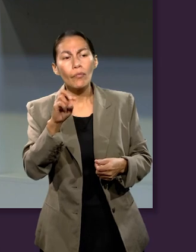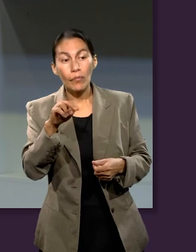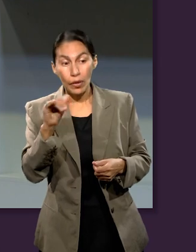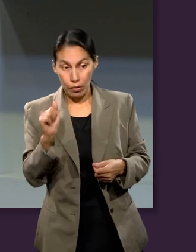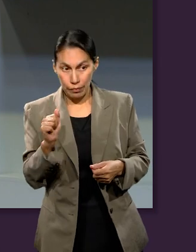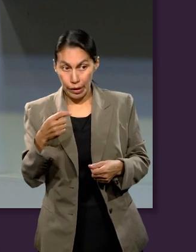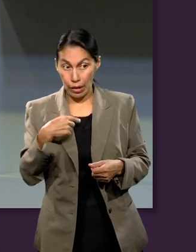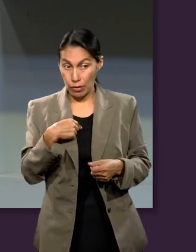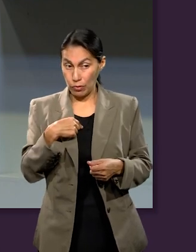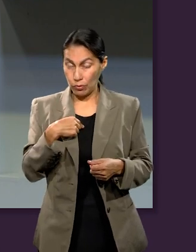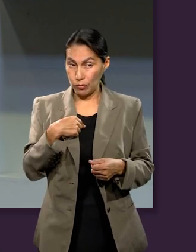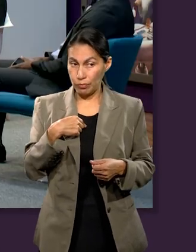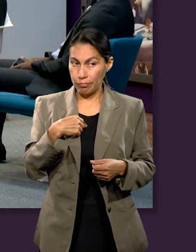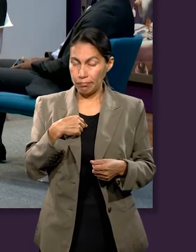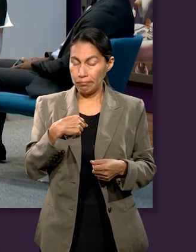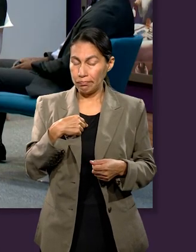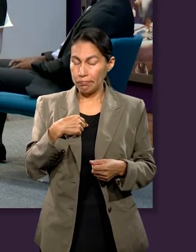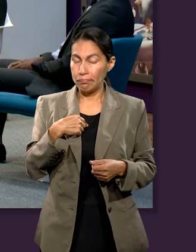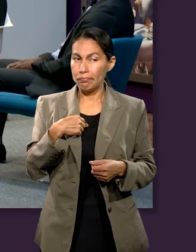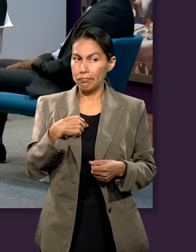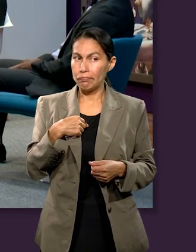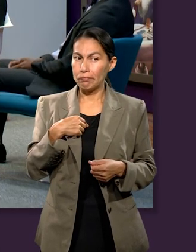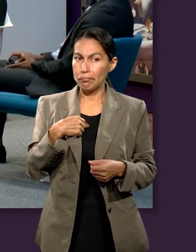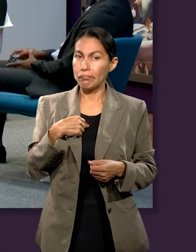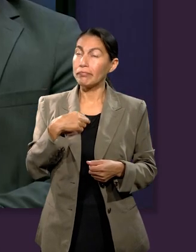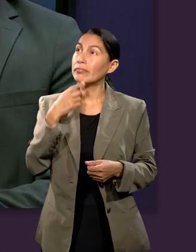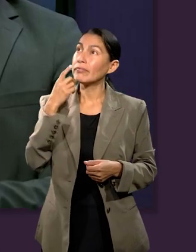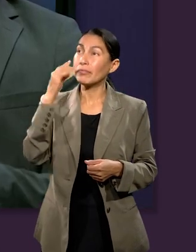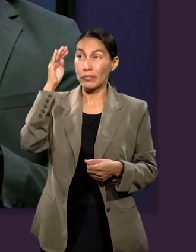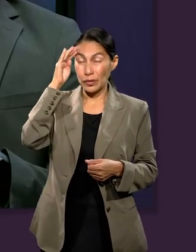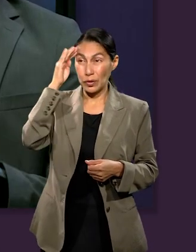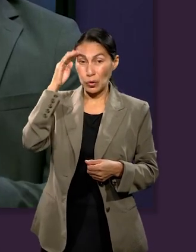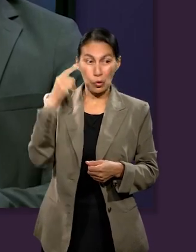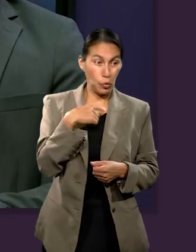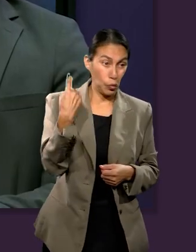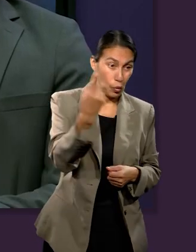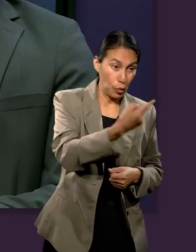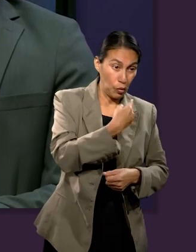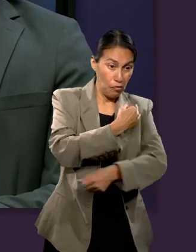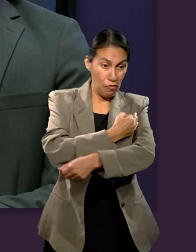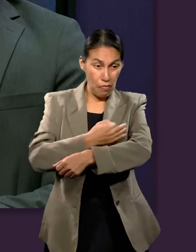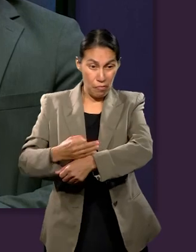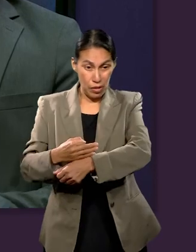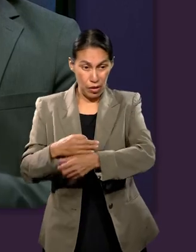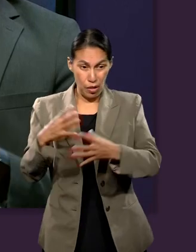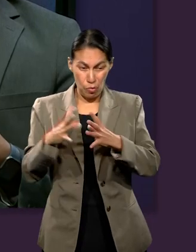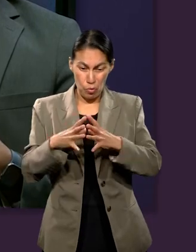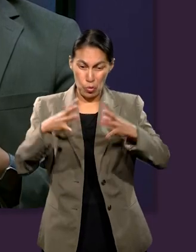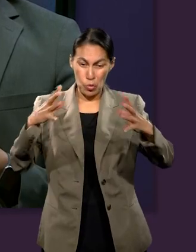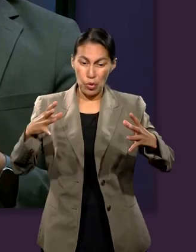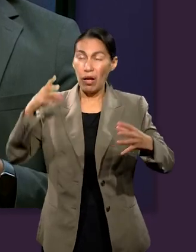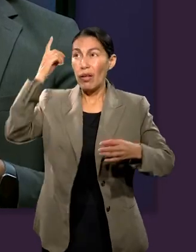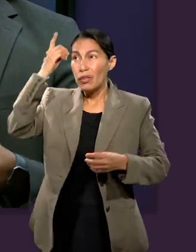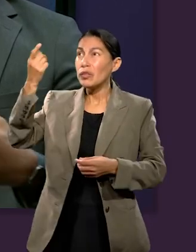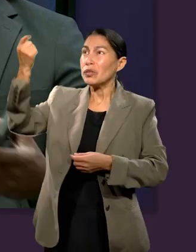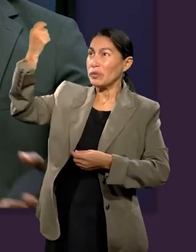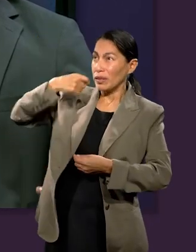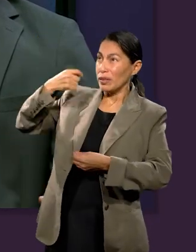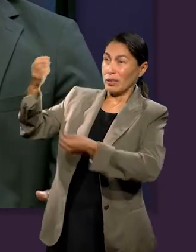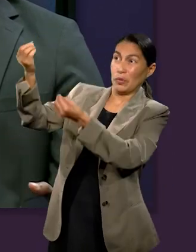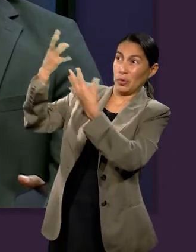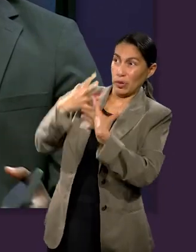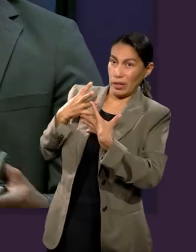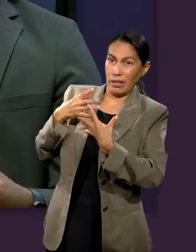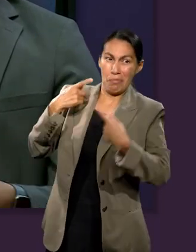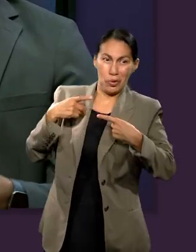pastora donia este yo me quedo como somos una gran familia y Dios nos ha bendecido para